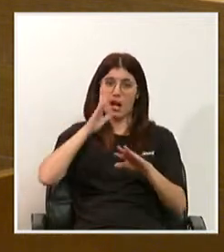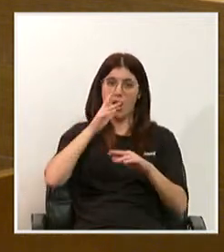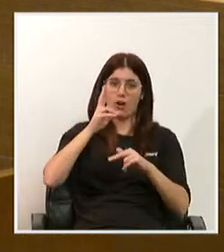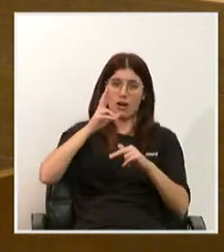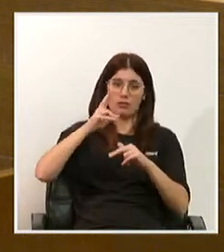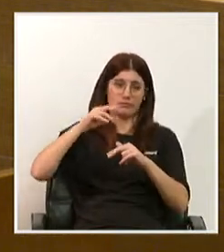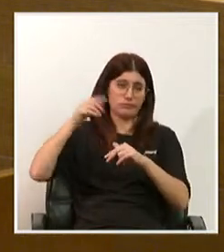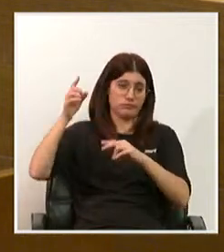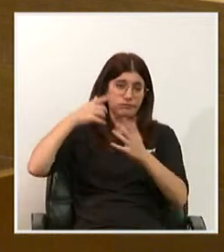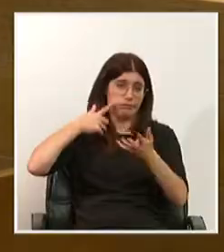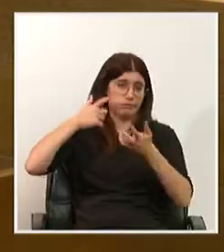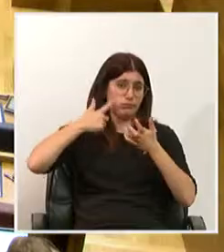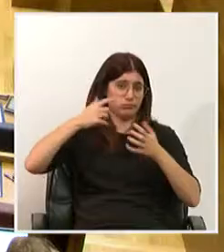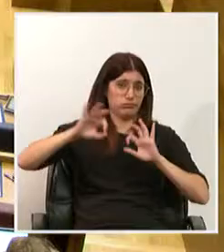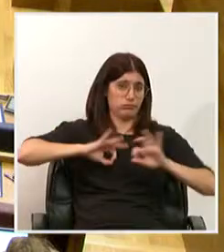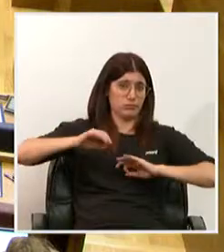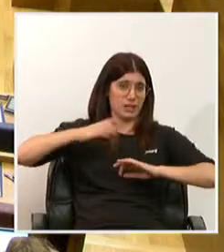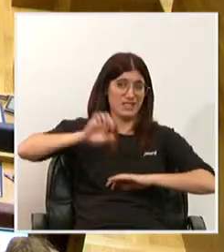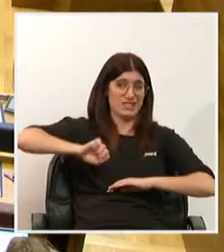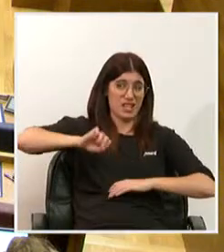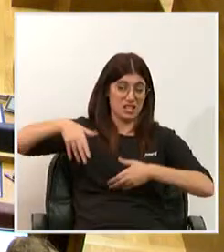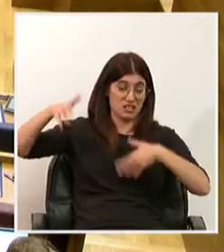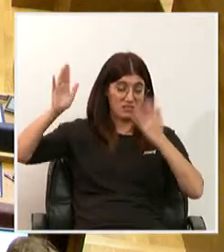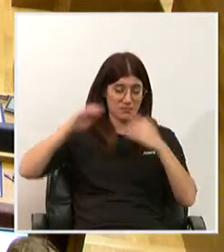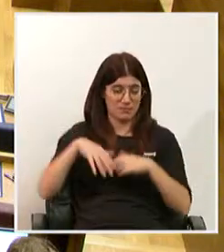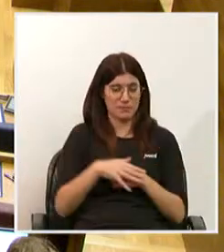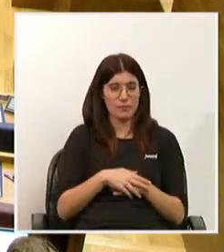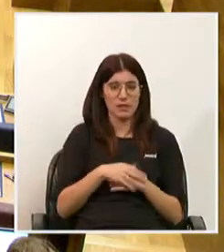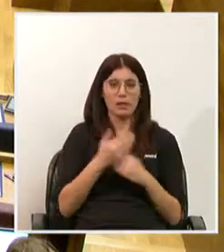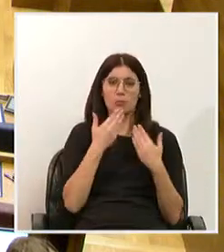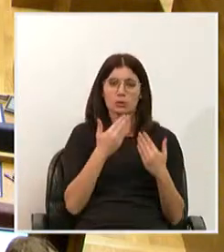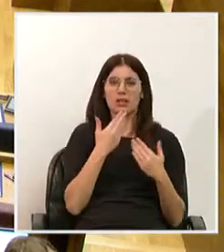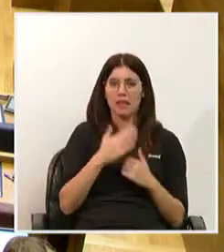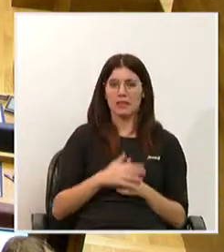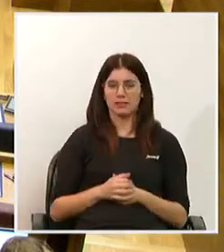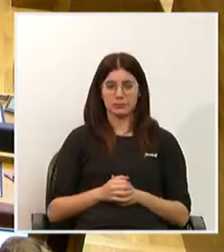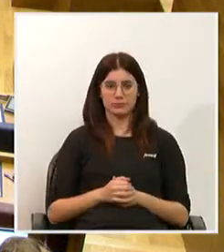el espectculo de Muchas